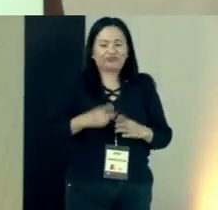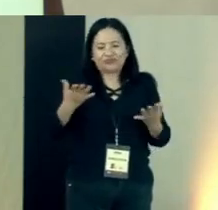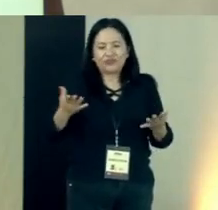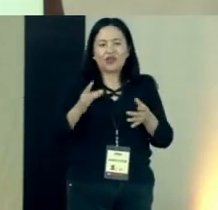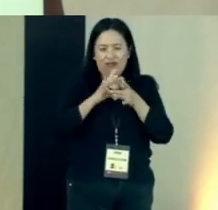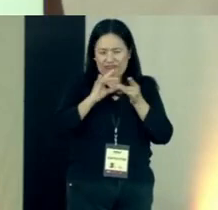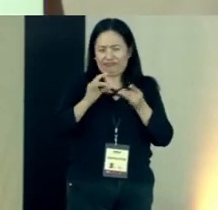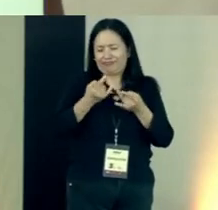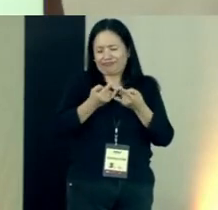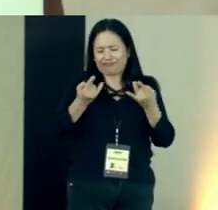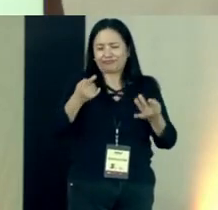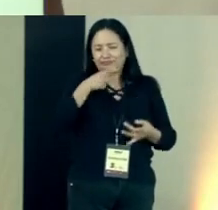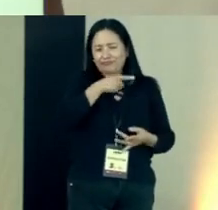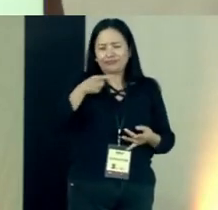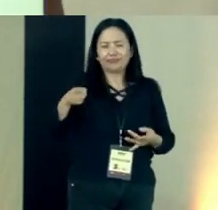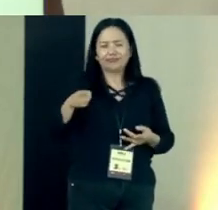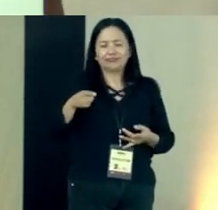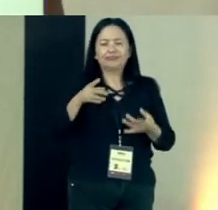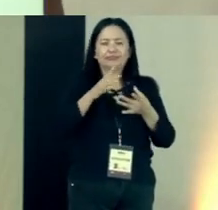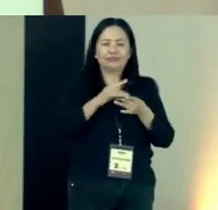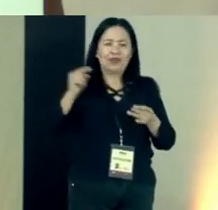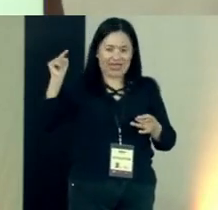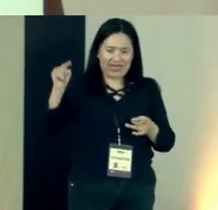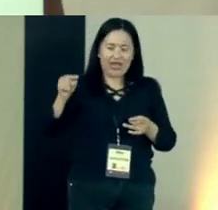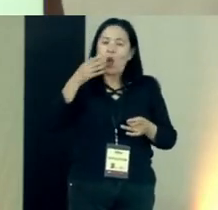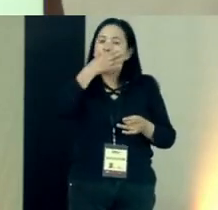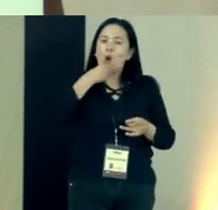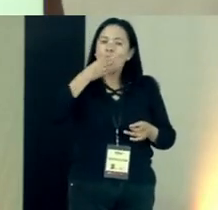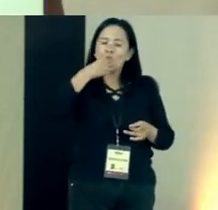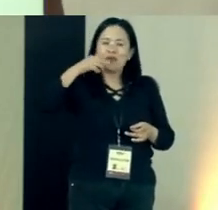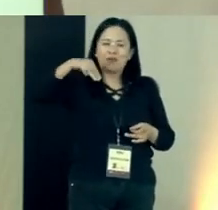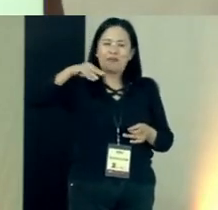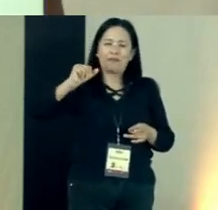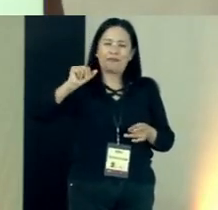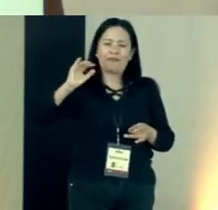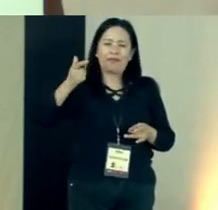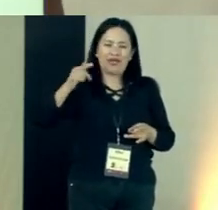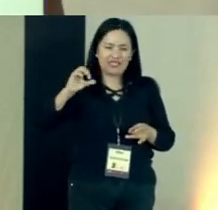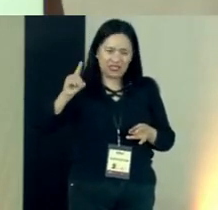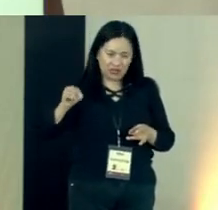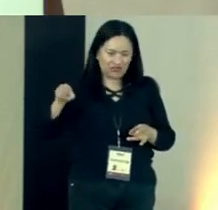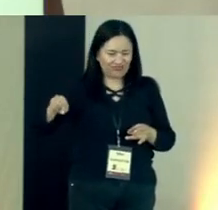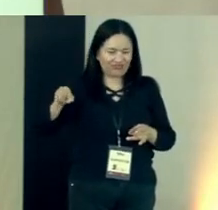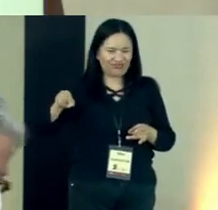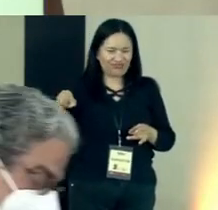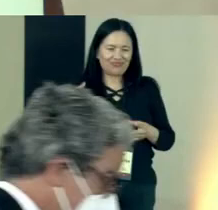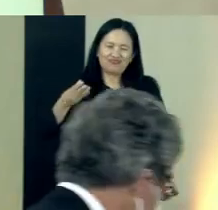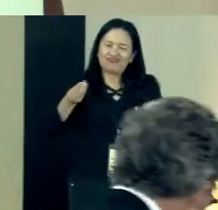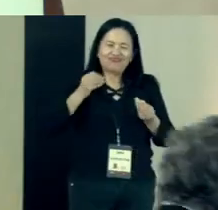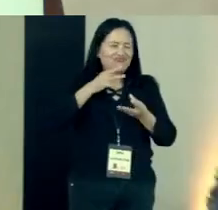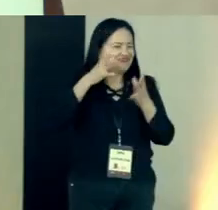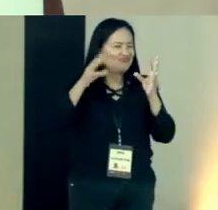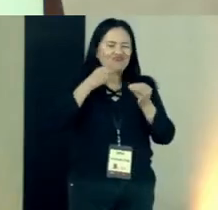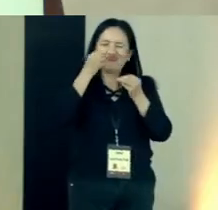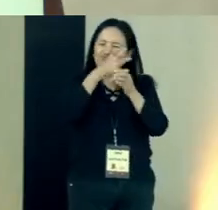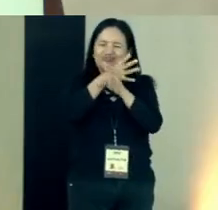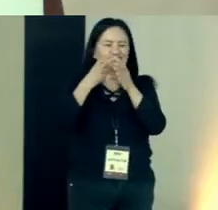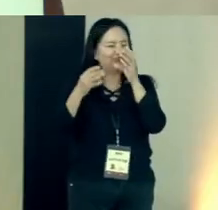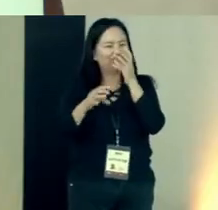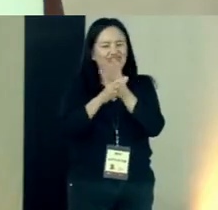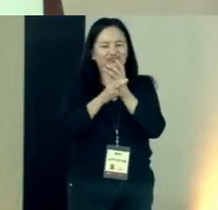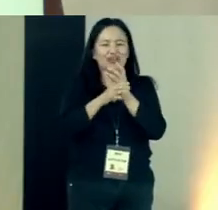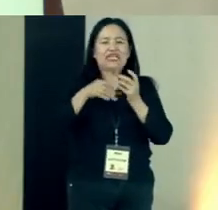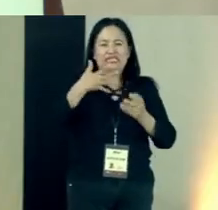particularidades hacen que la literatura de Machado de Assis esté recubierta de una serie de complejidades que hay que comprender en